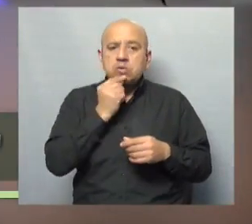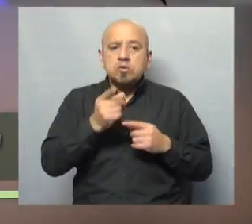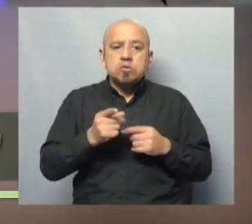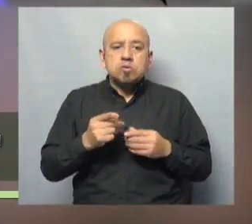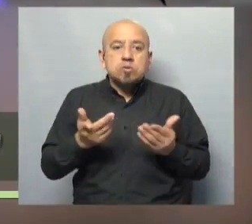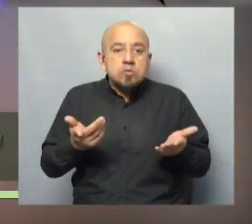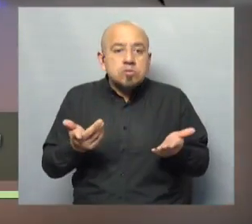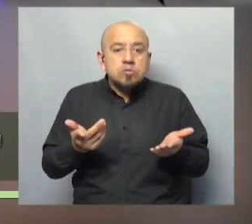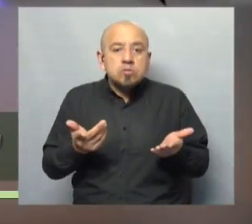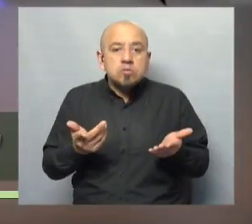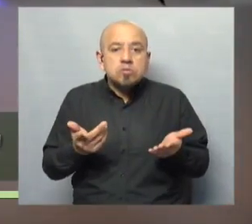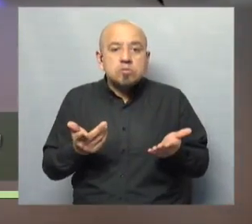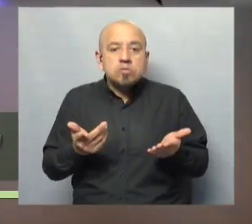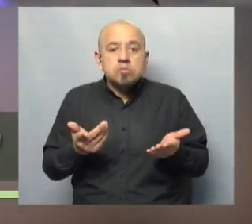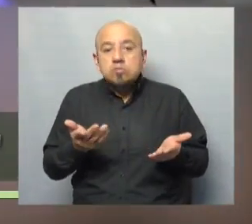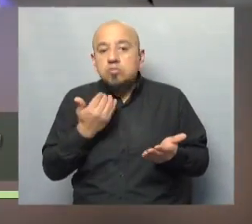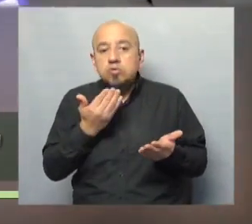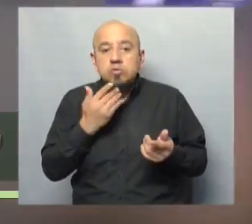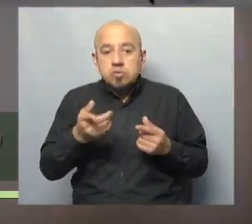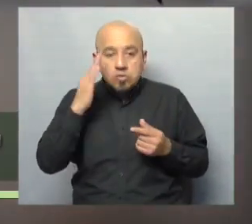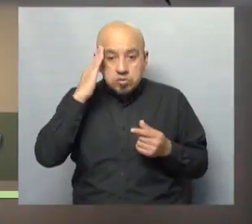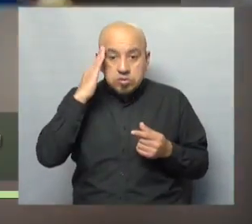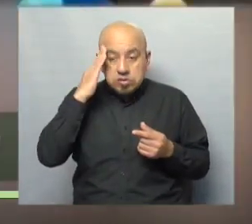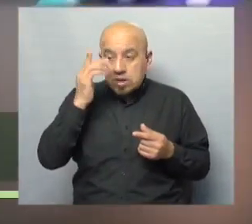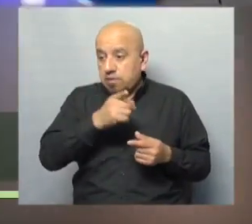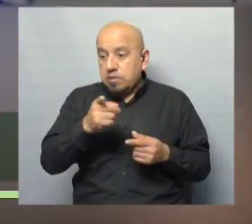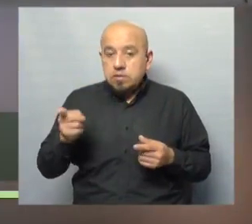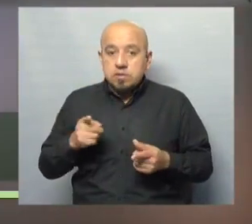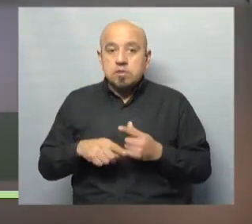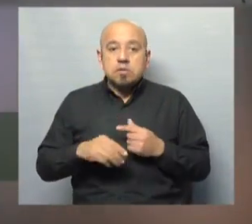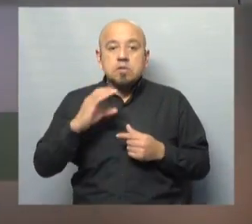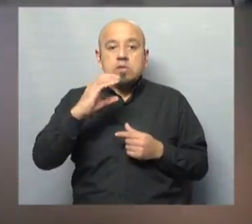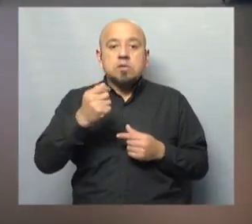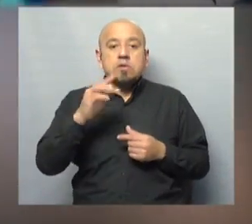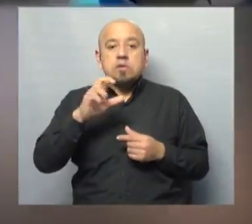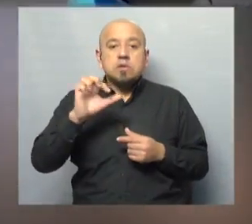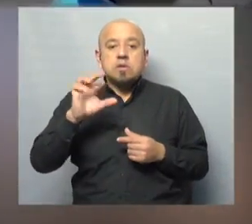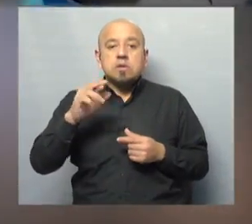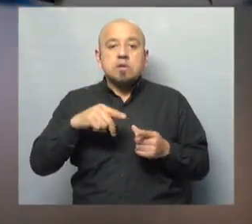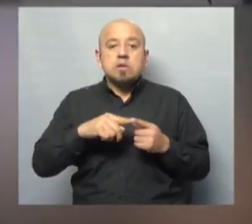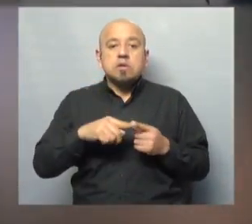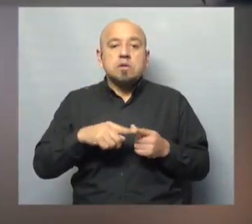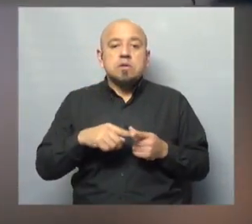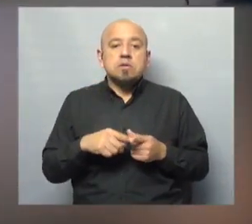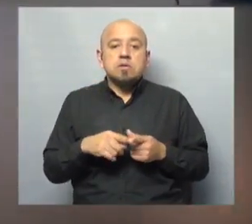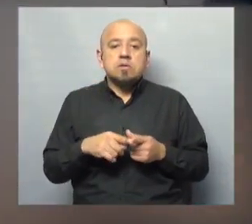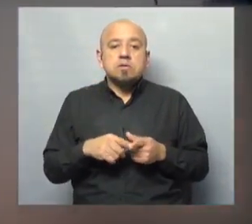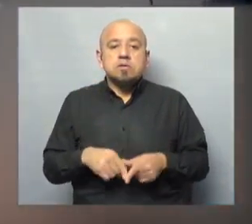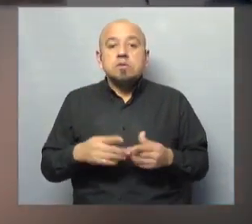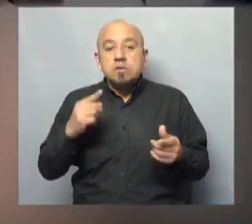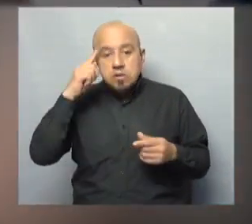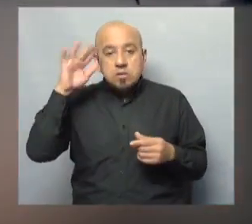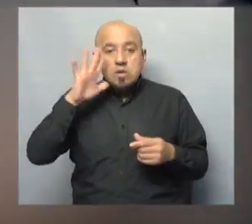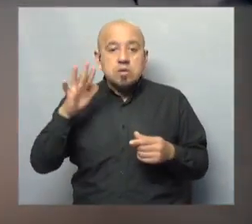no lo puedo asegurar pero saben de ustedes pero supongo que no